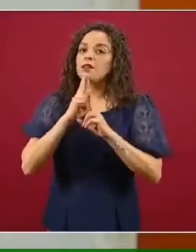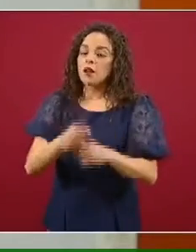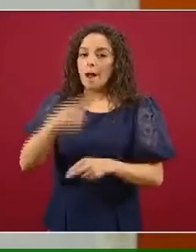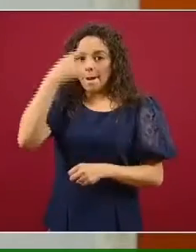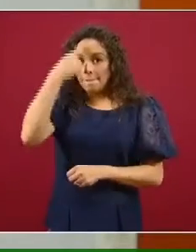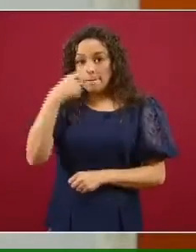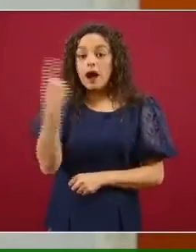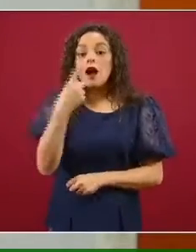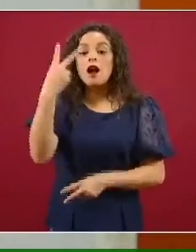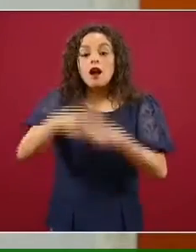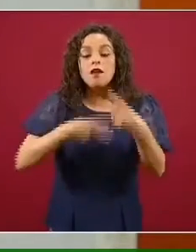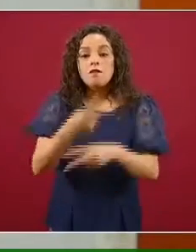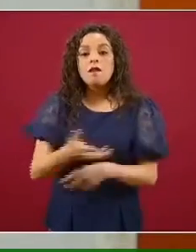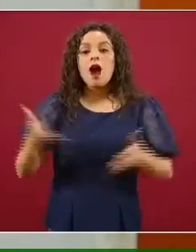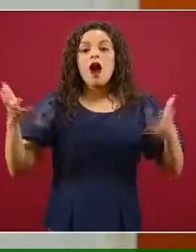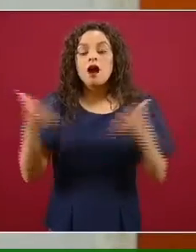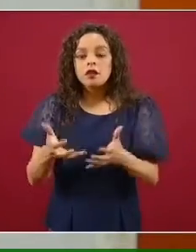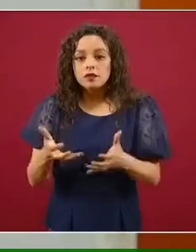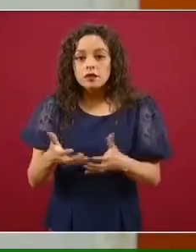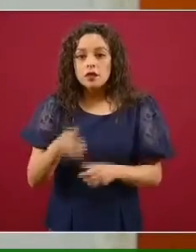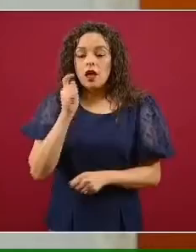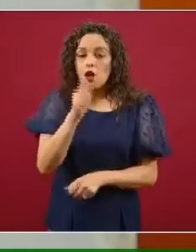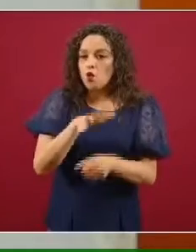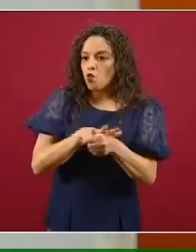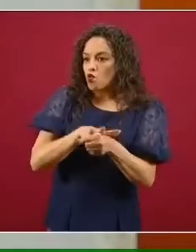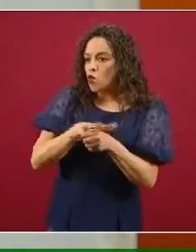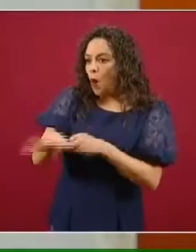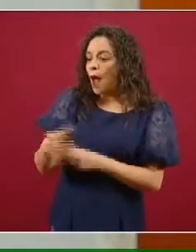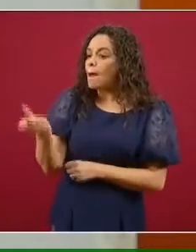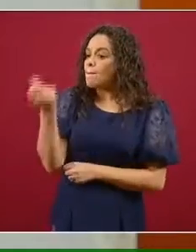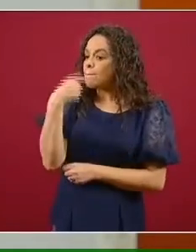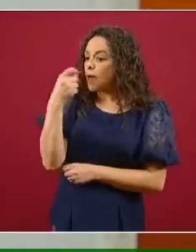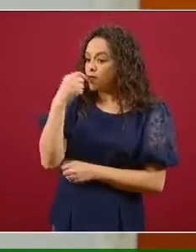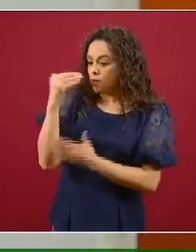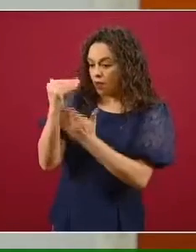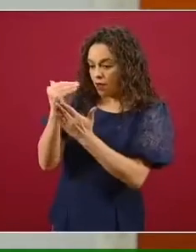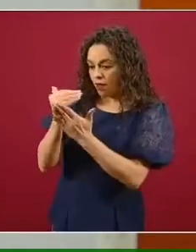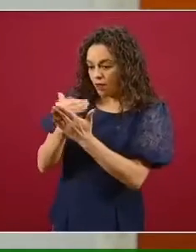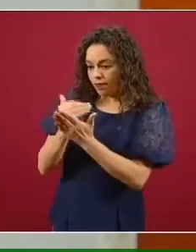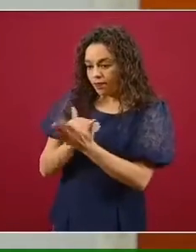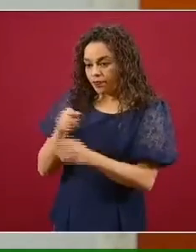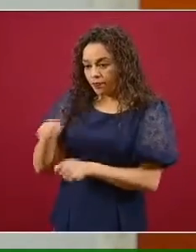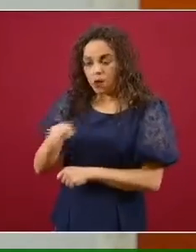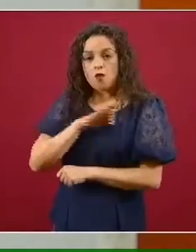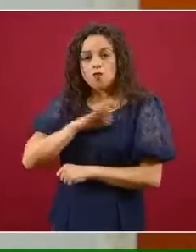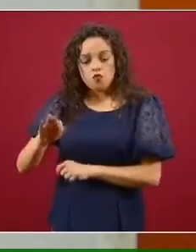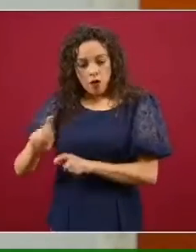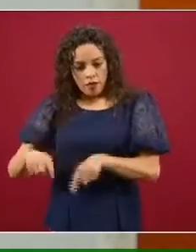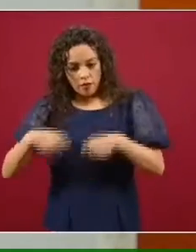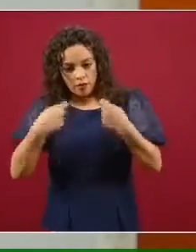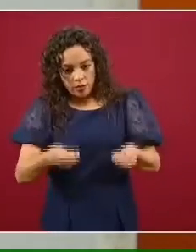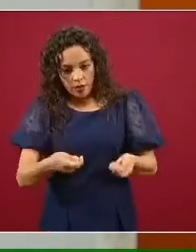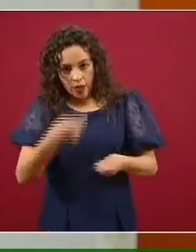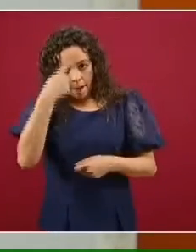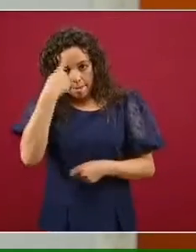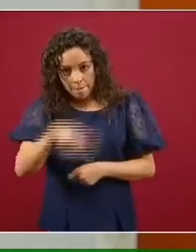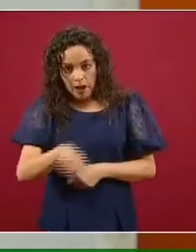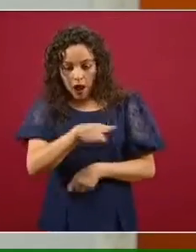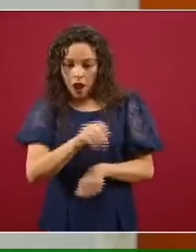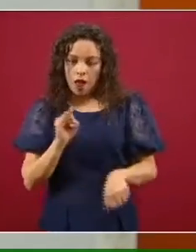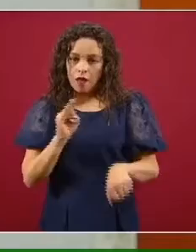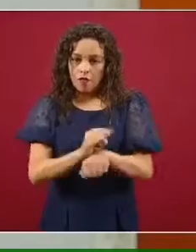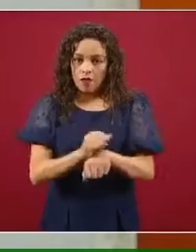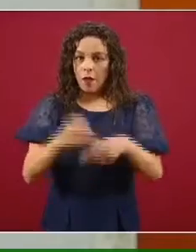para alineamientos en términos de cuáles son estos medicamentos, estas intervenciones en salud que realmente le ayudan a